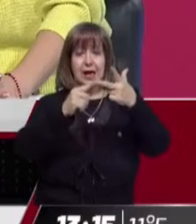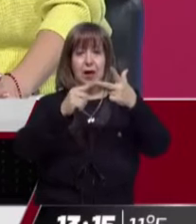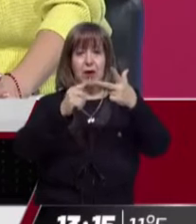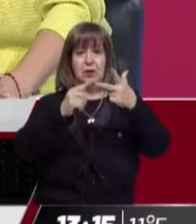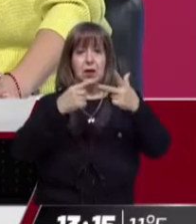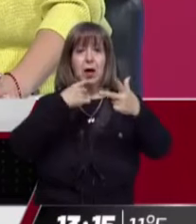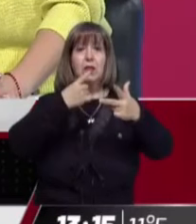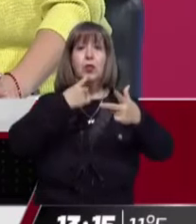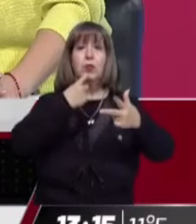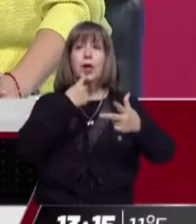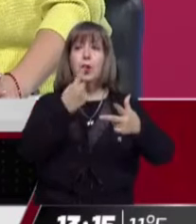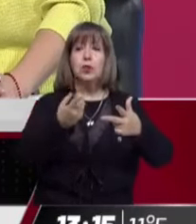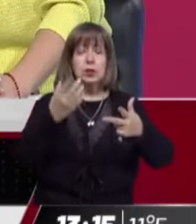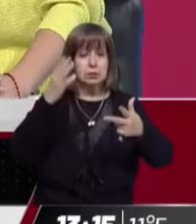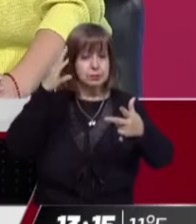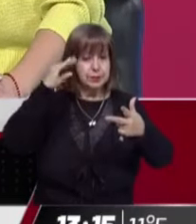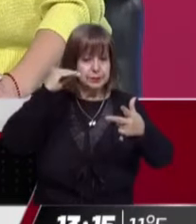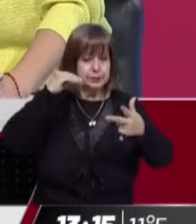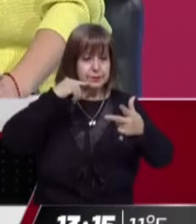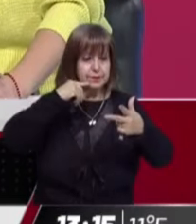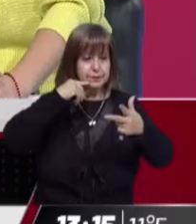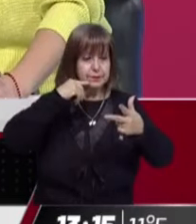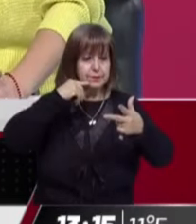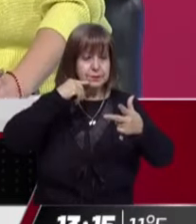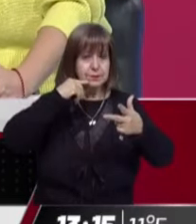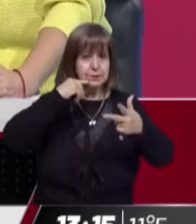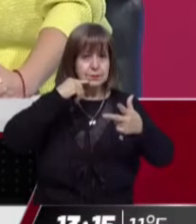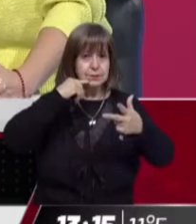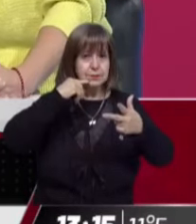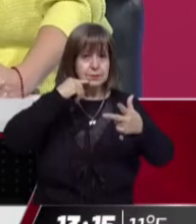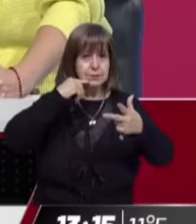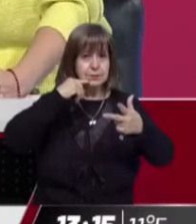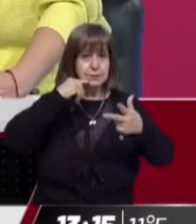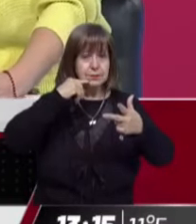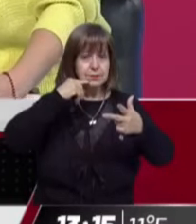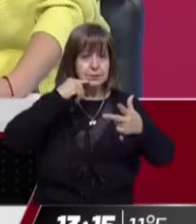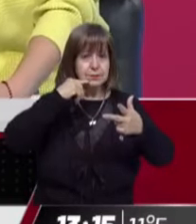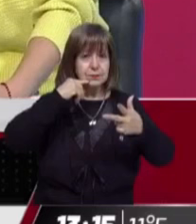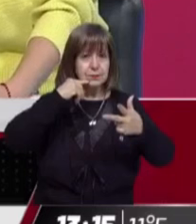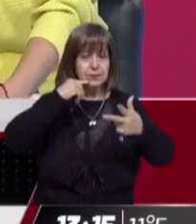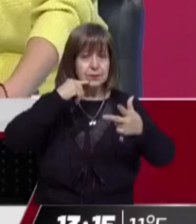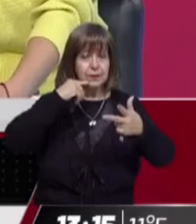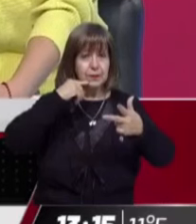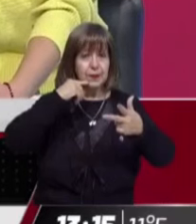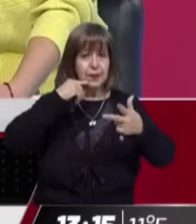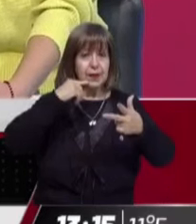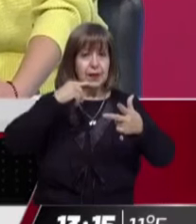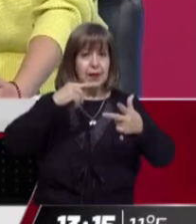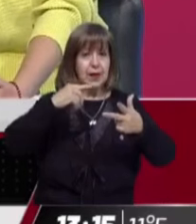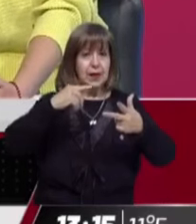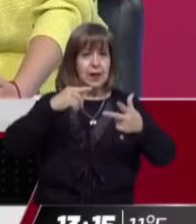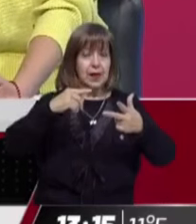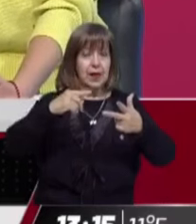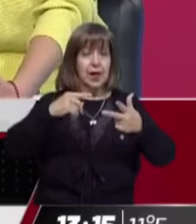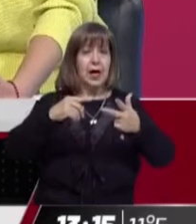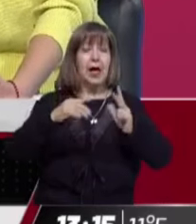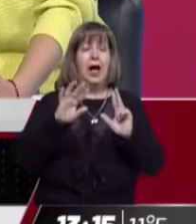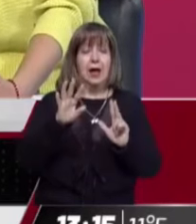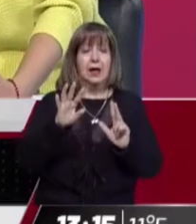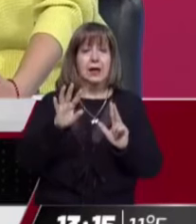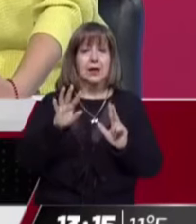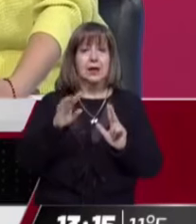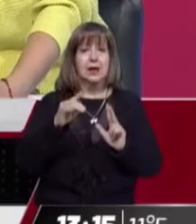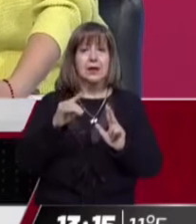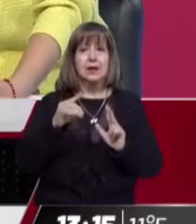recuerdo ahora, era el del Si La Pampa financiamiento. pasa a ser víctima o no de todo esto. Sí, no, por otro Bueno. lado yo le decía que no hay,